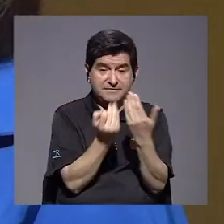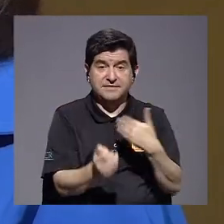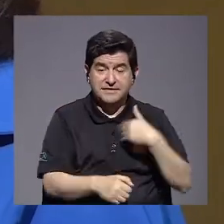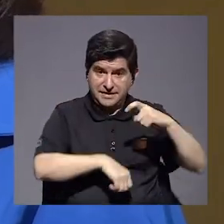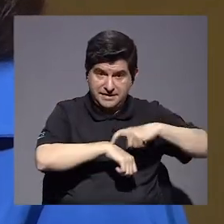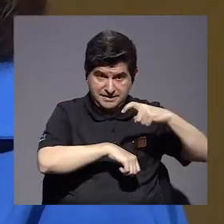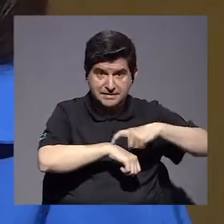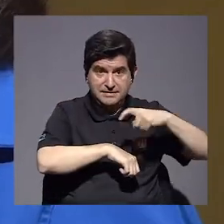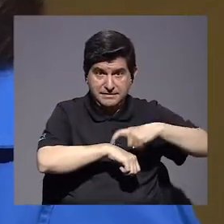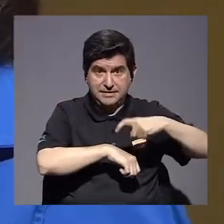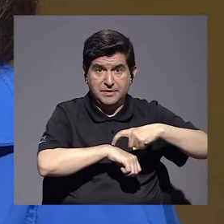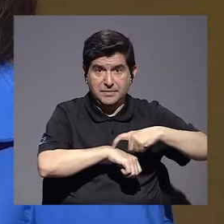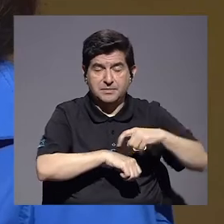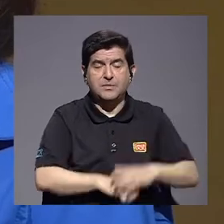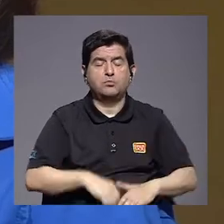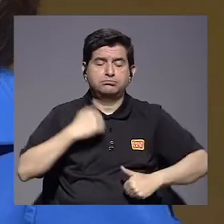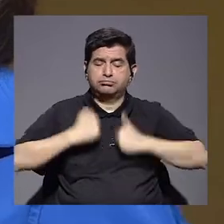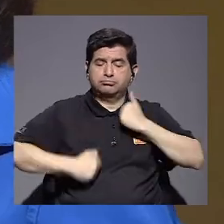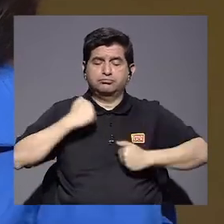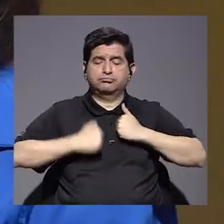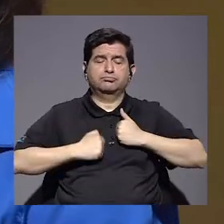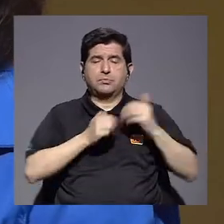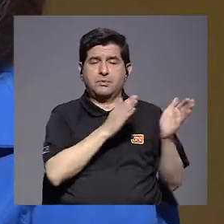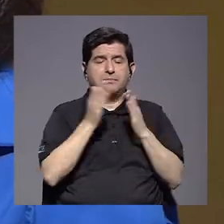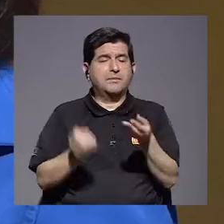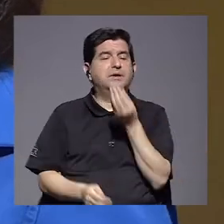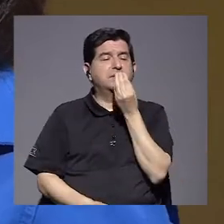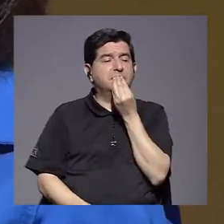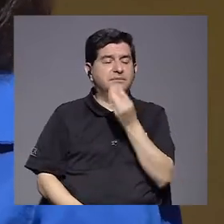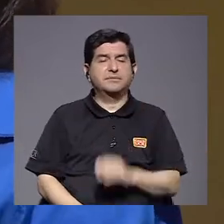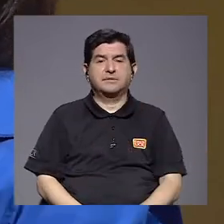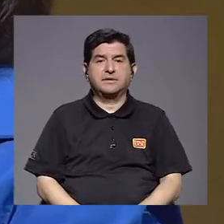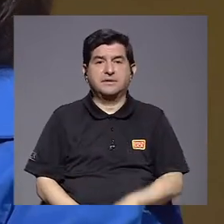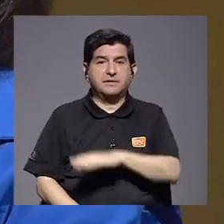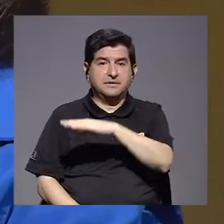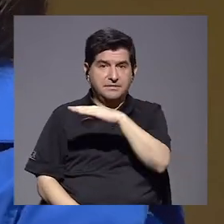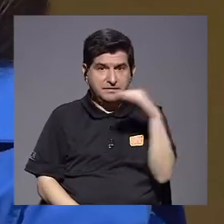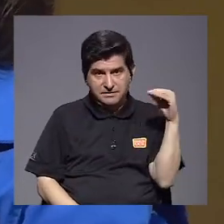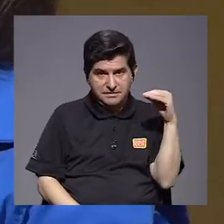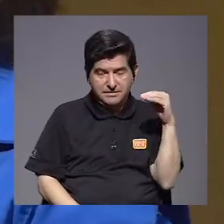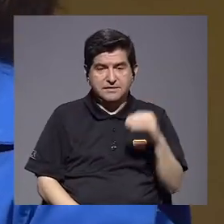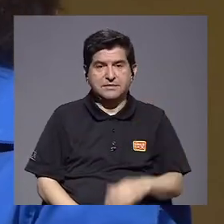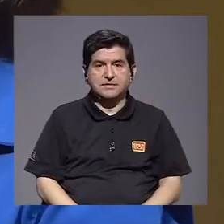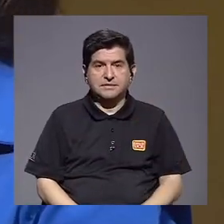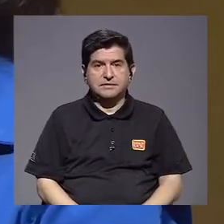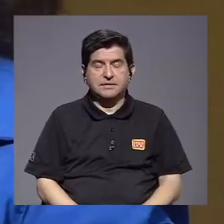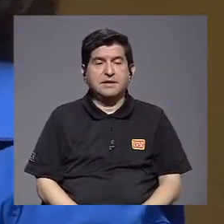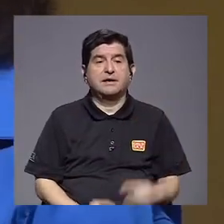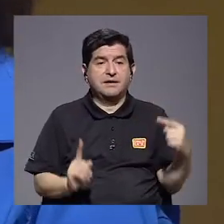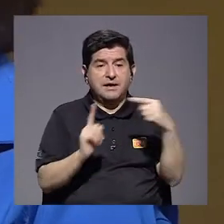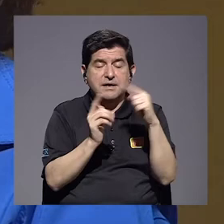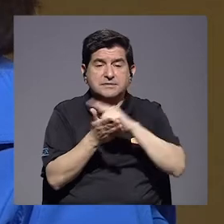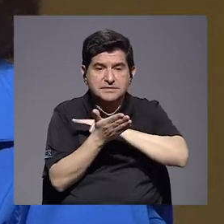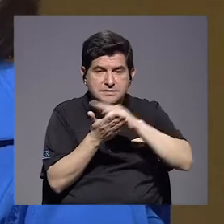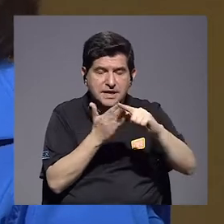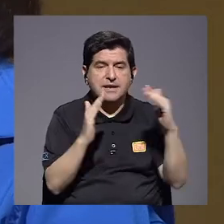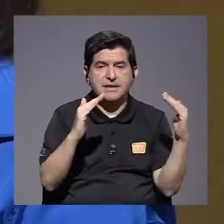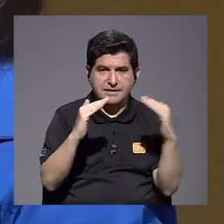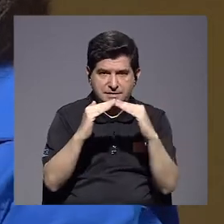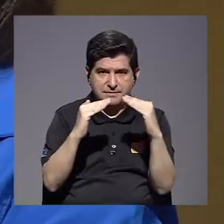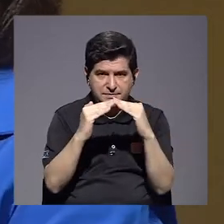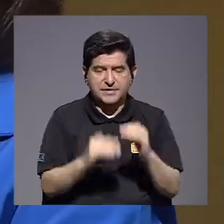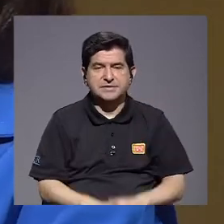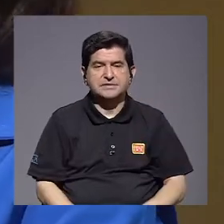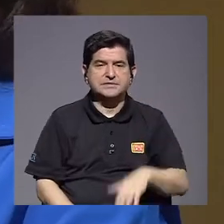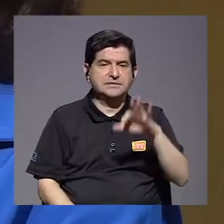familia tenga el tiempo no solamente de bañarse, preparar alimentos, sino que pues incluso la limpieza de la